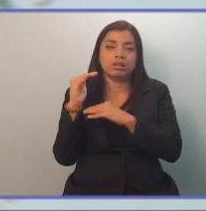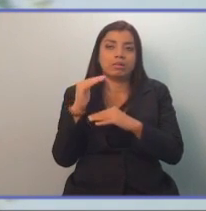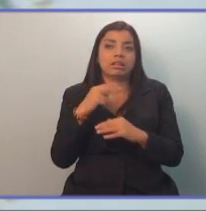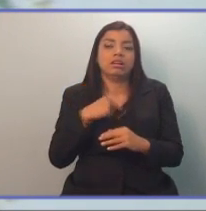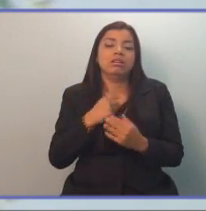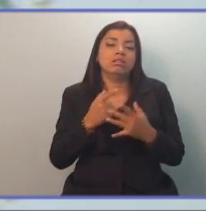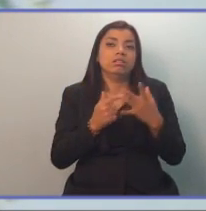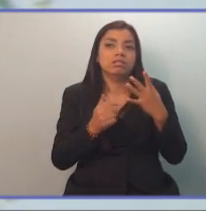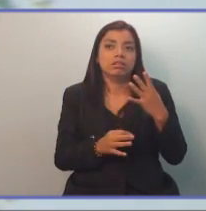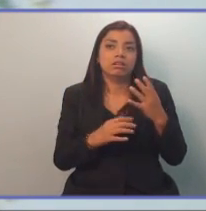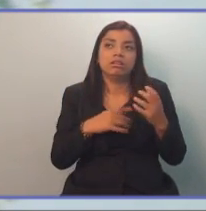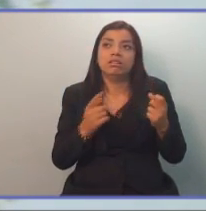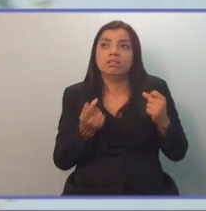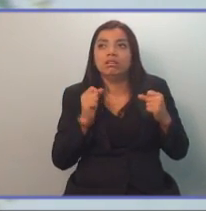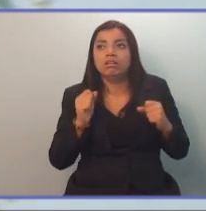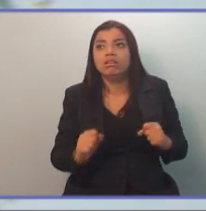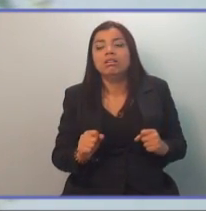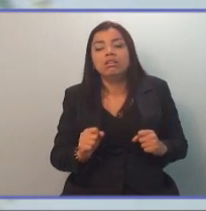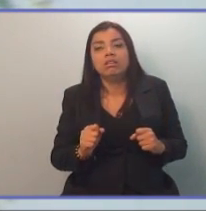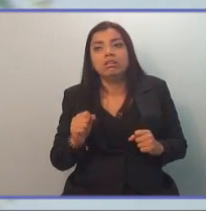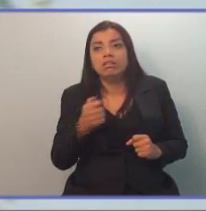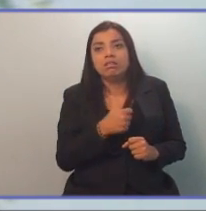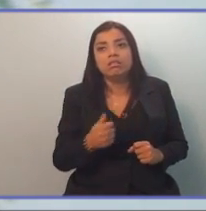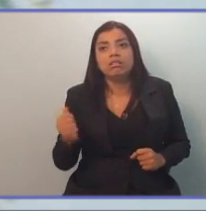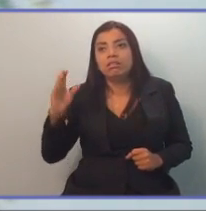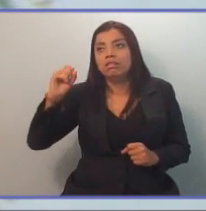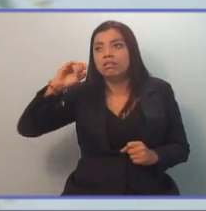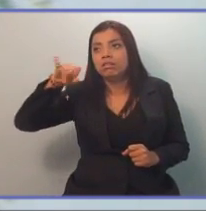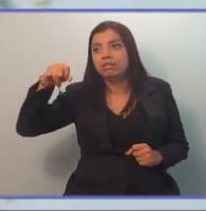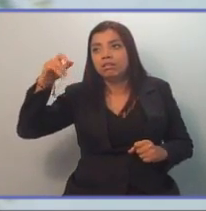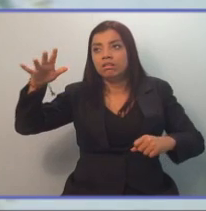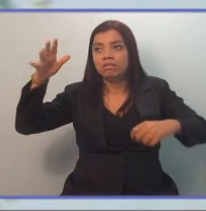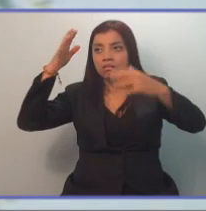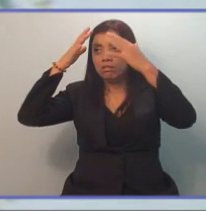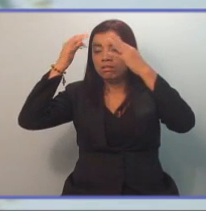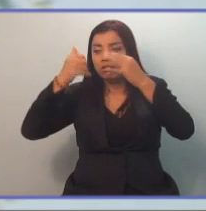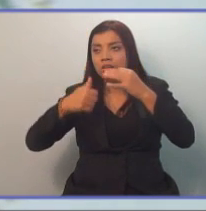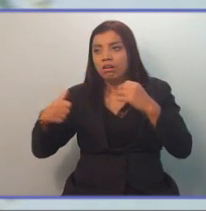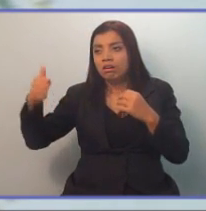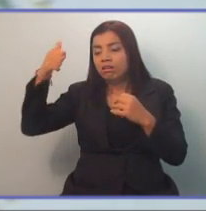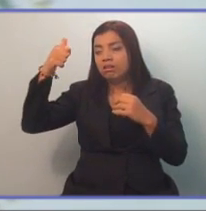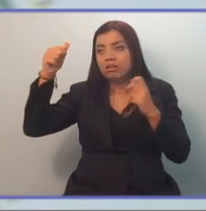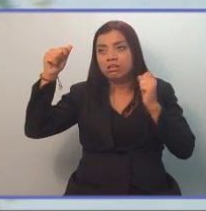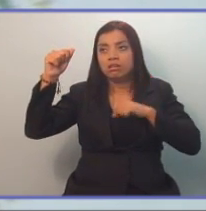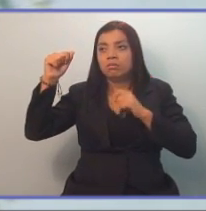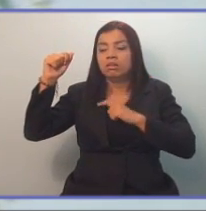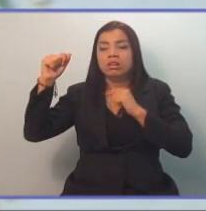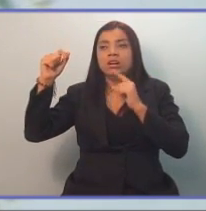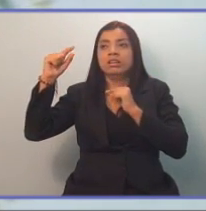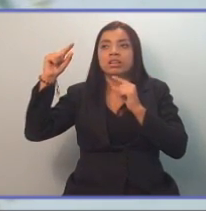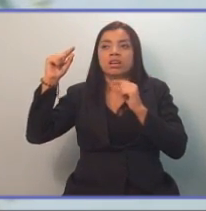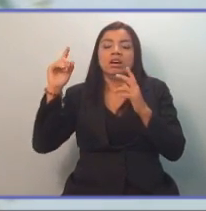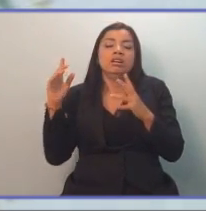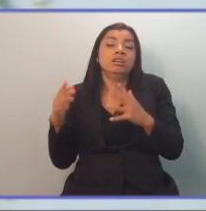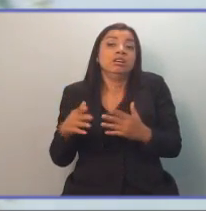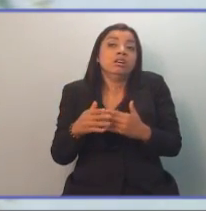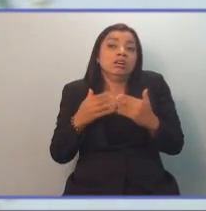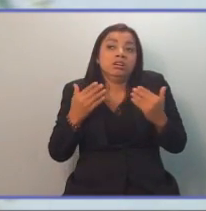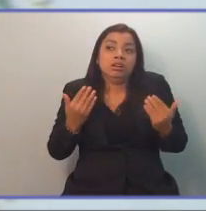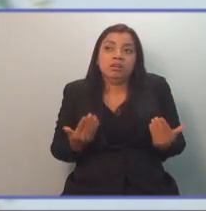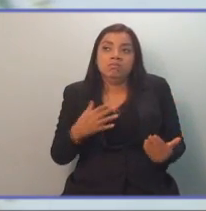podemos criticar los fallos de los tribunales superiores o inferiores. Y por